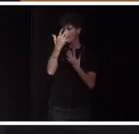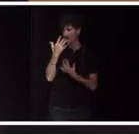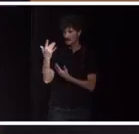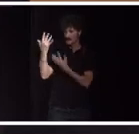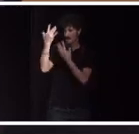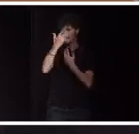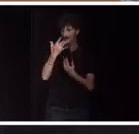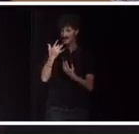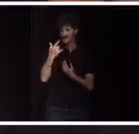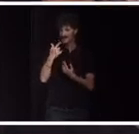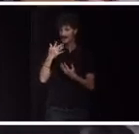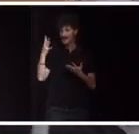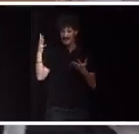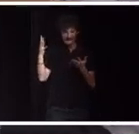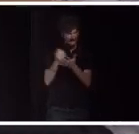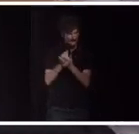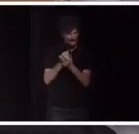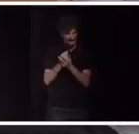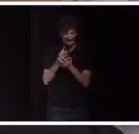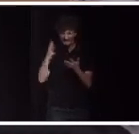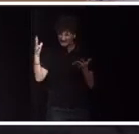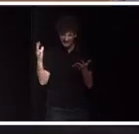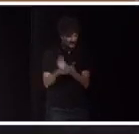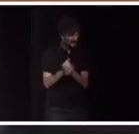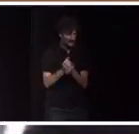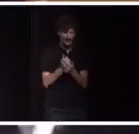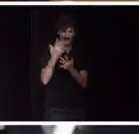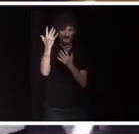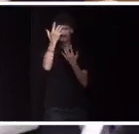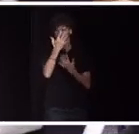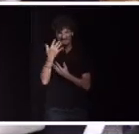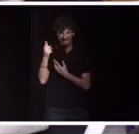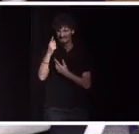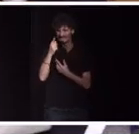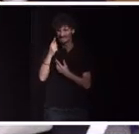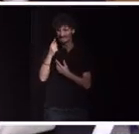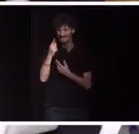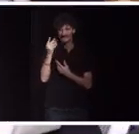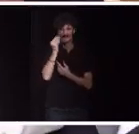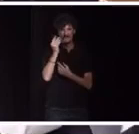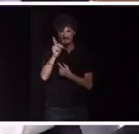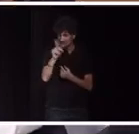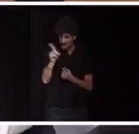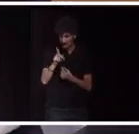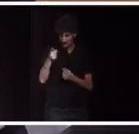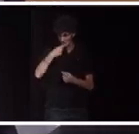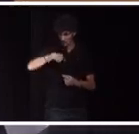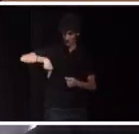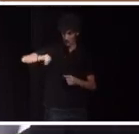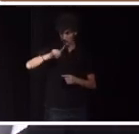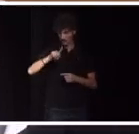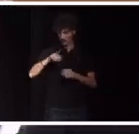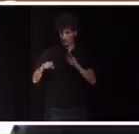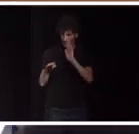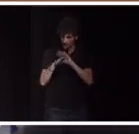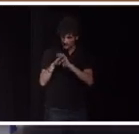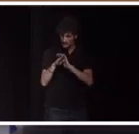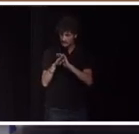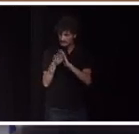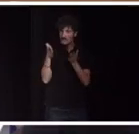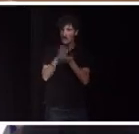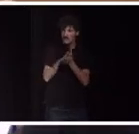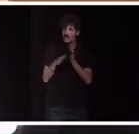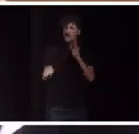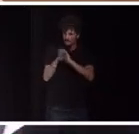y nos vienen a convidar a tantas mierdas, ¿verdad? Y sin embargo, nosotras vamos a morir como vivimos. Así